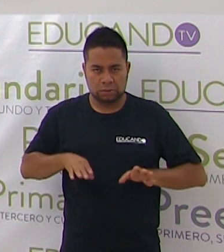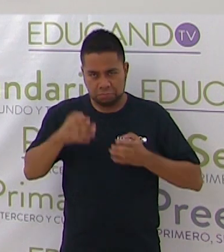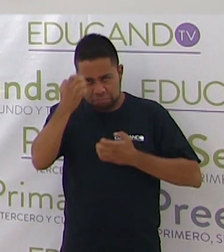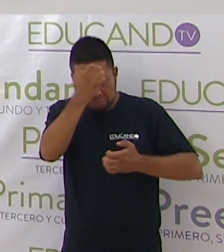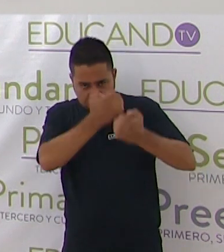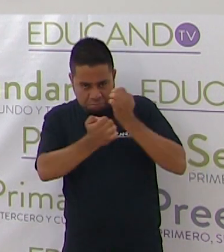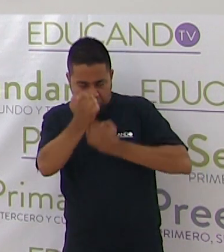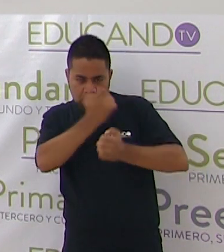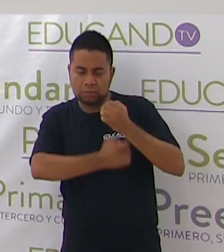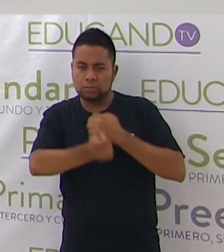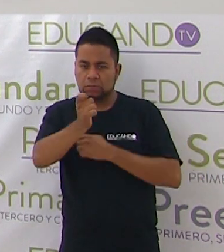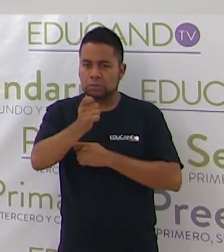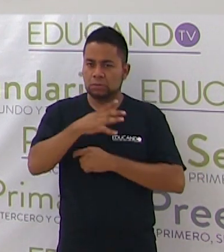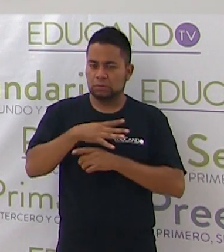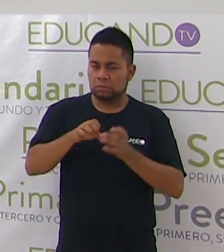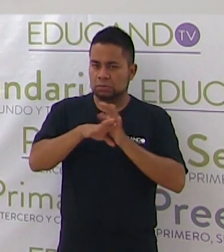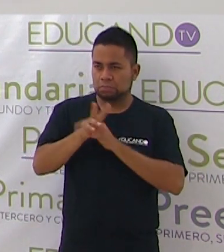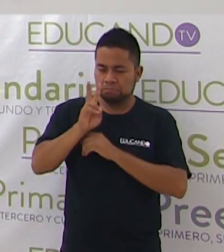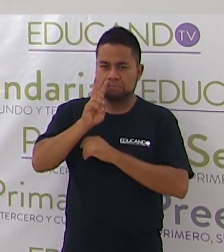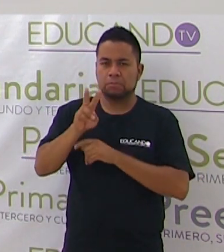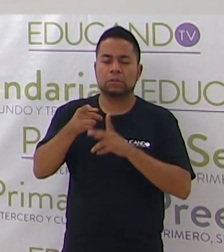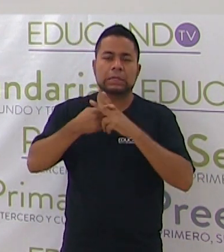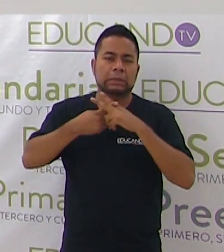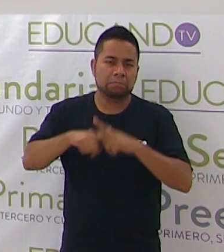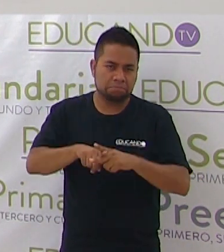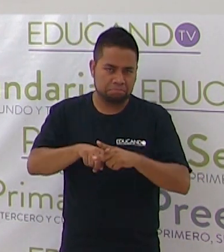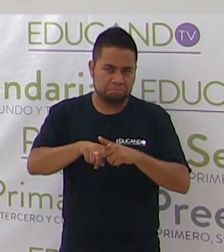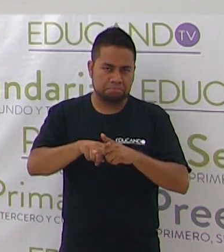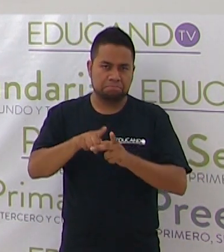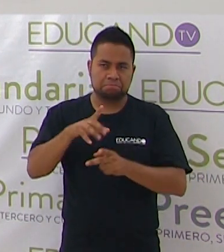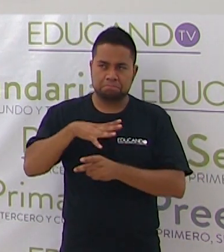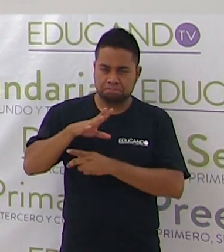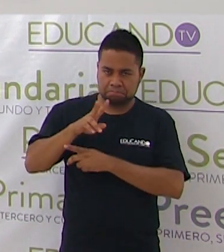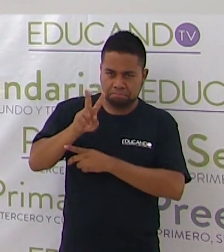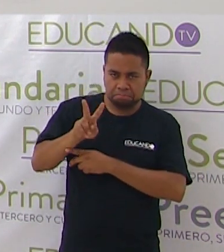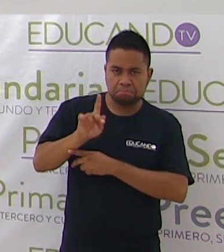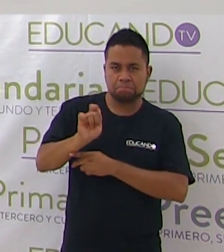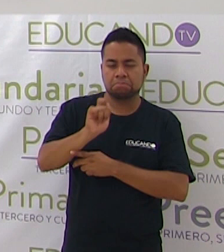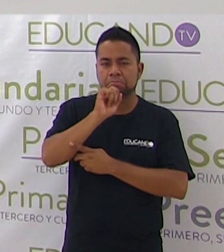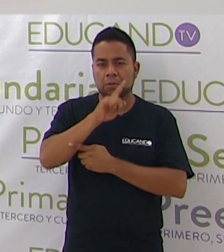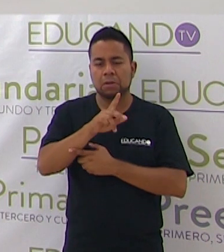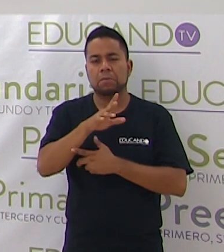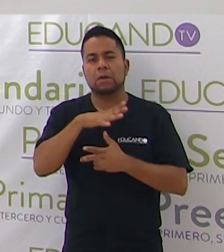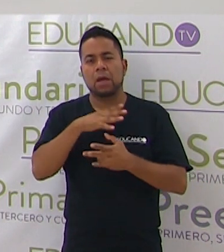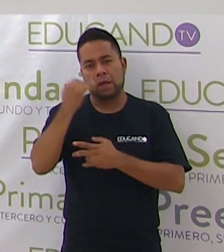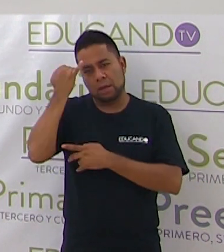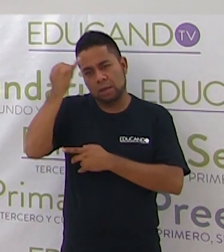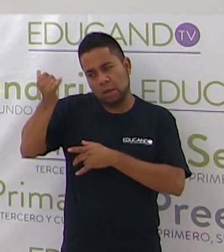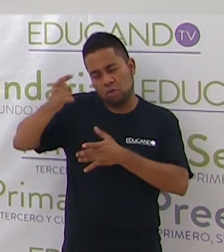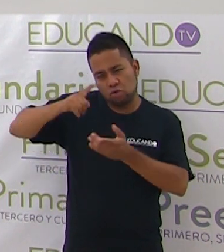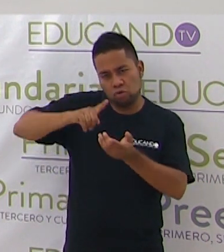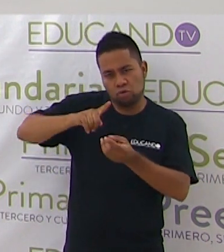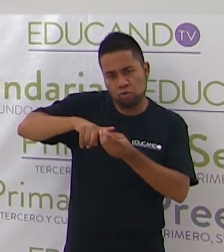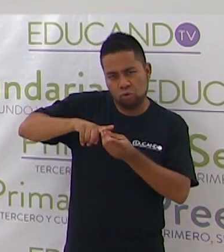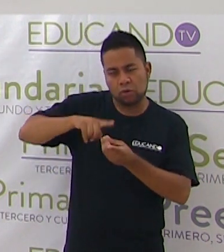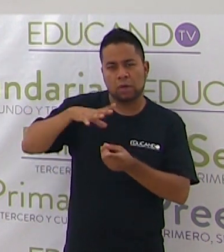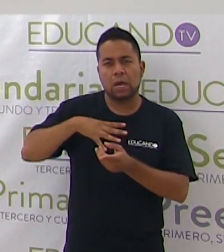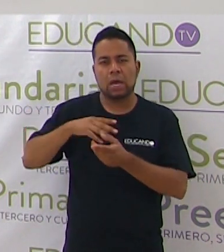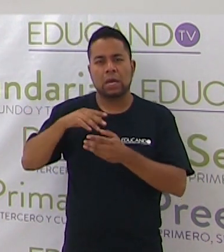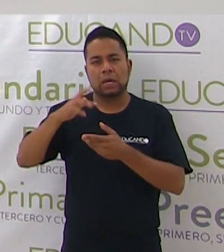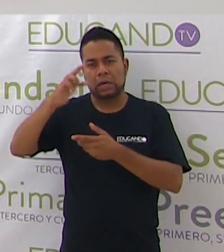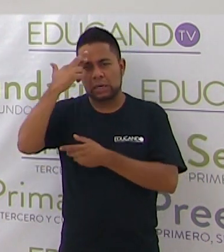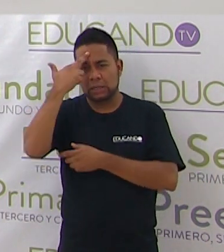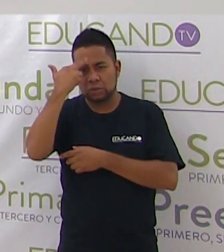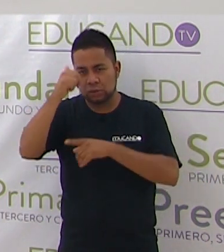entonces vimos en dónde estaba la introducción, en dónde estaba la tesis, en dónde estaban los